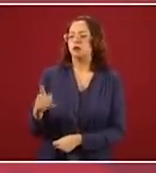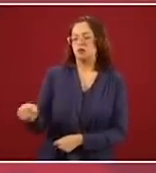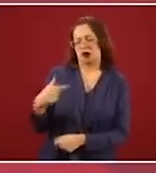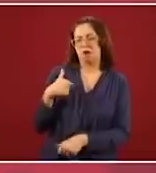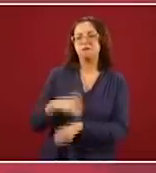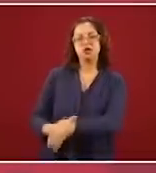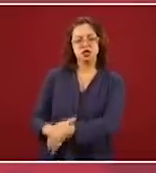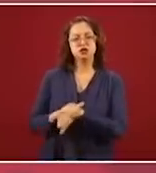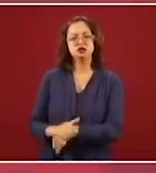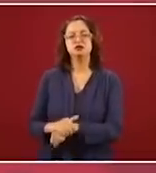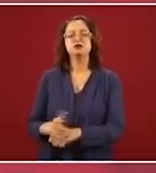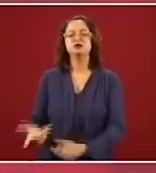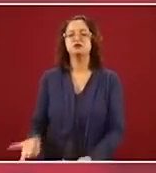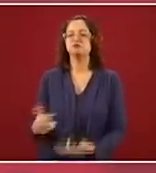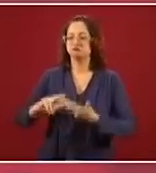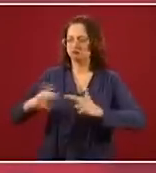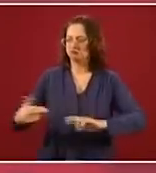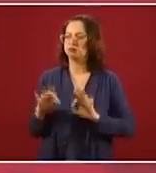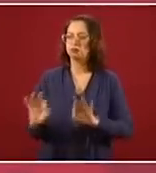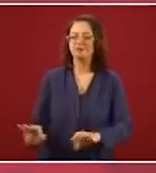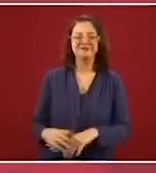con